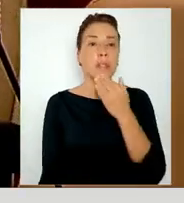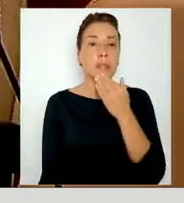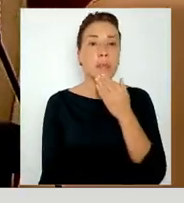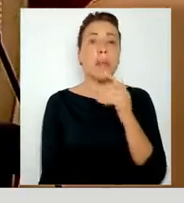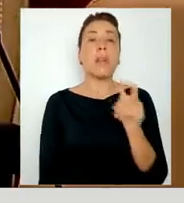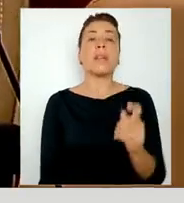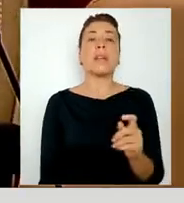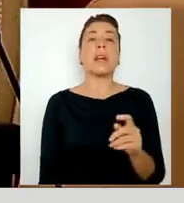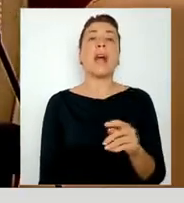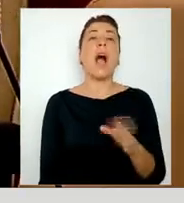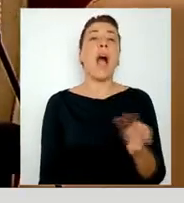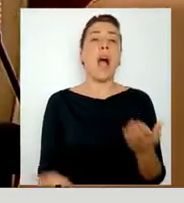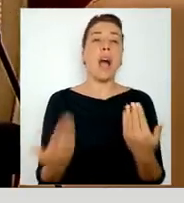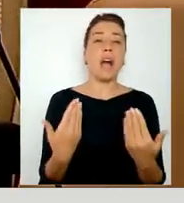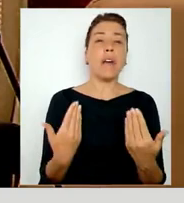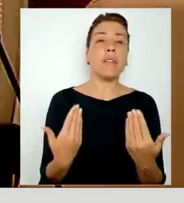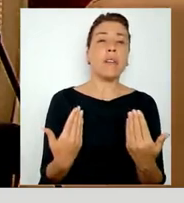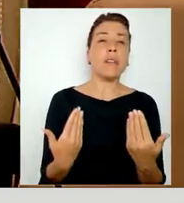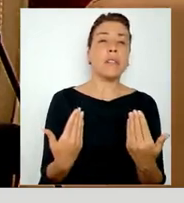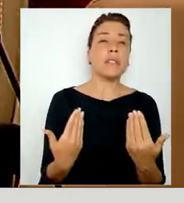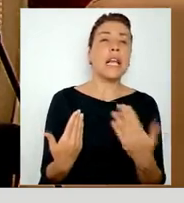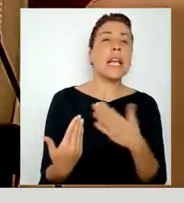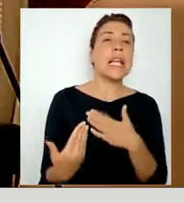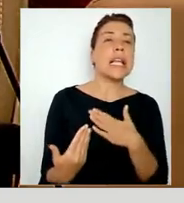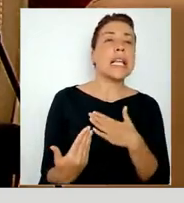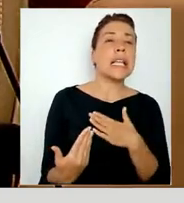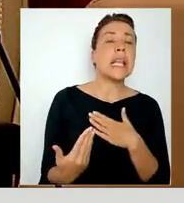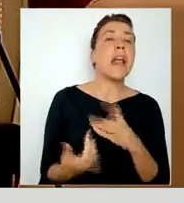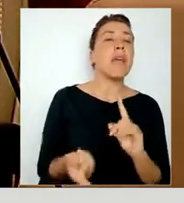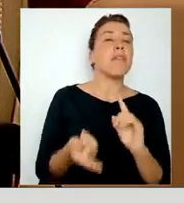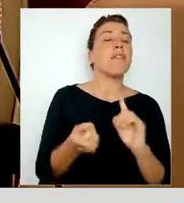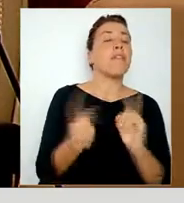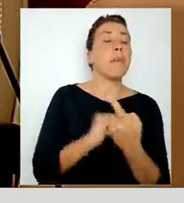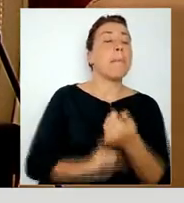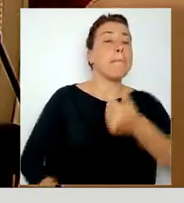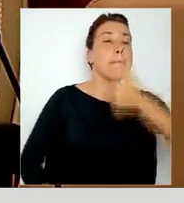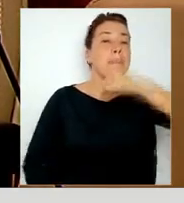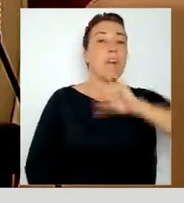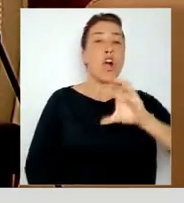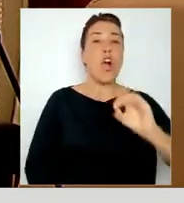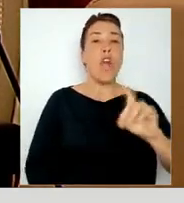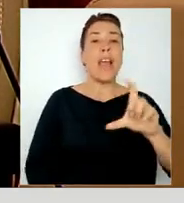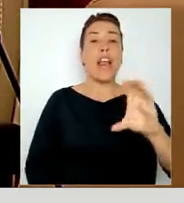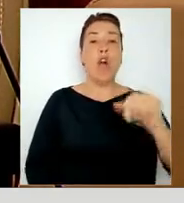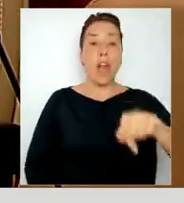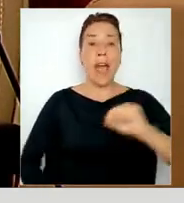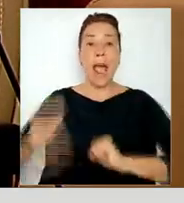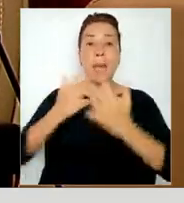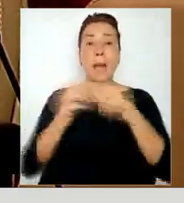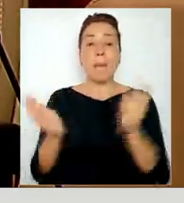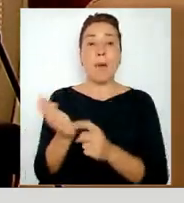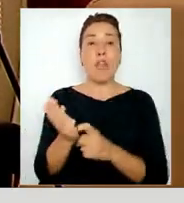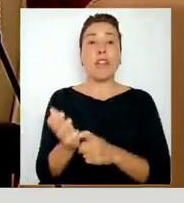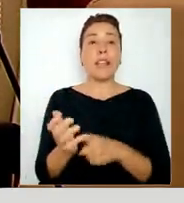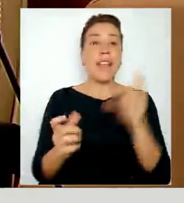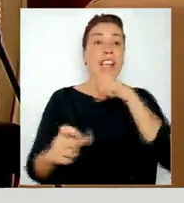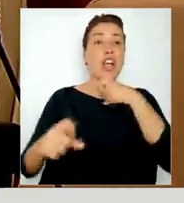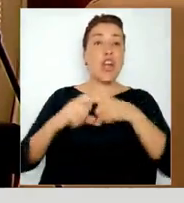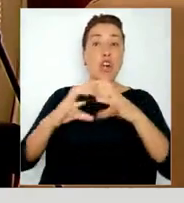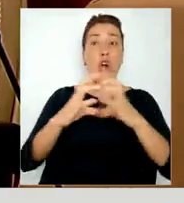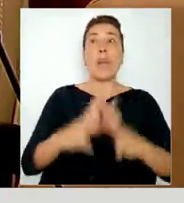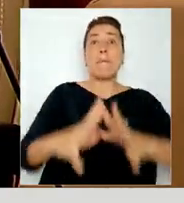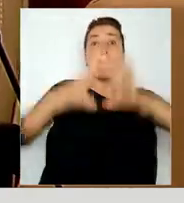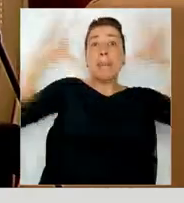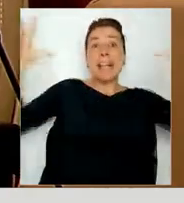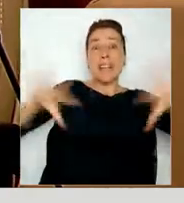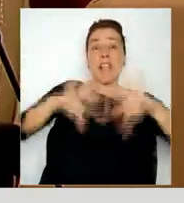tiempo buscan su privatización codelco soy la empresa productora de cobre más grande del mundo Quizás por eso que